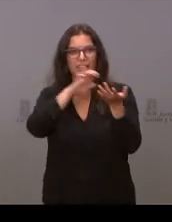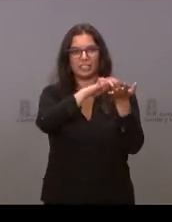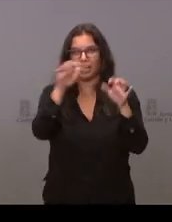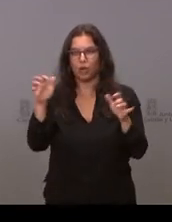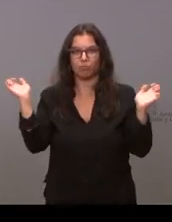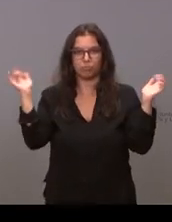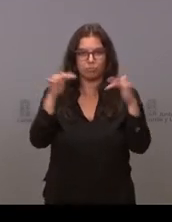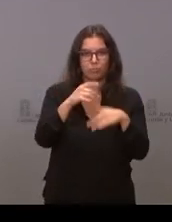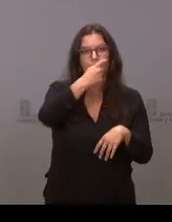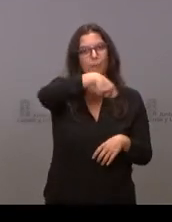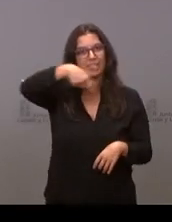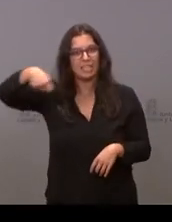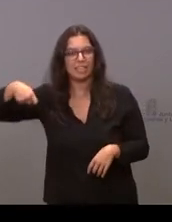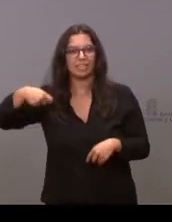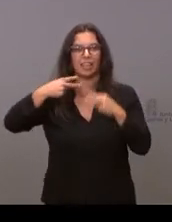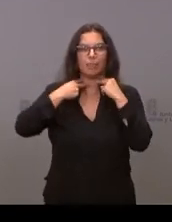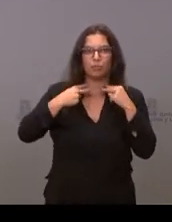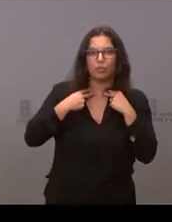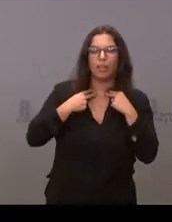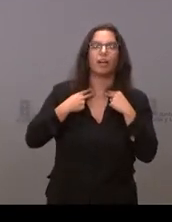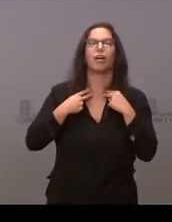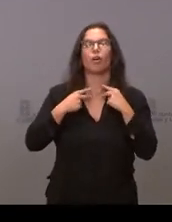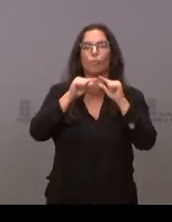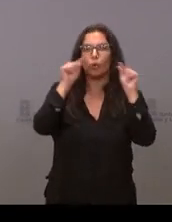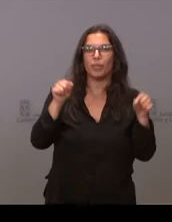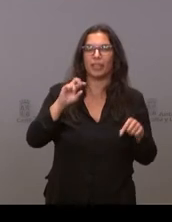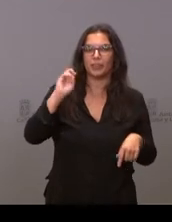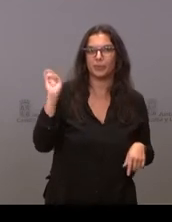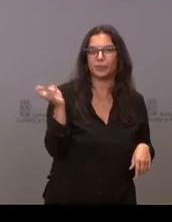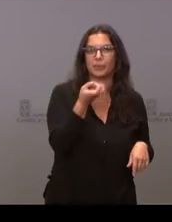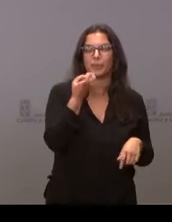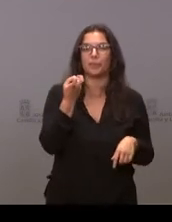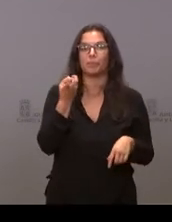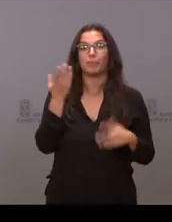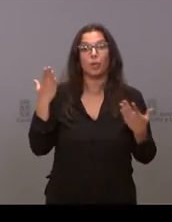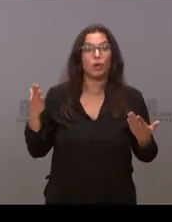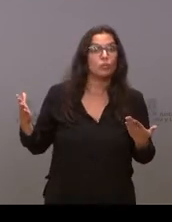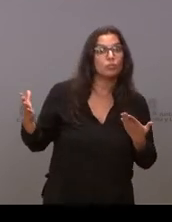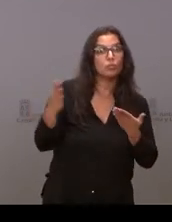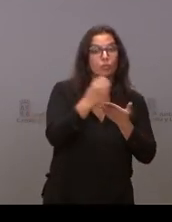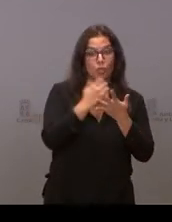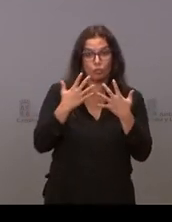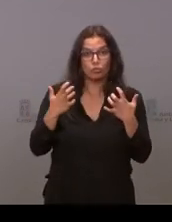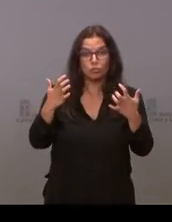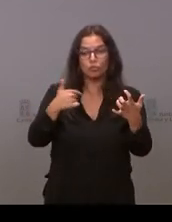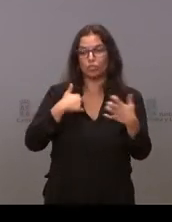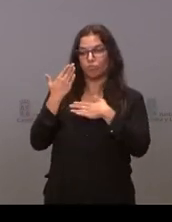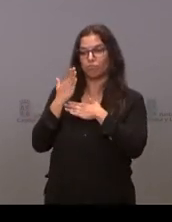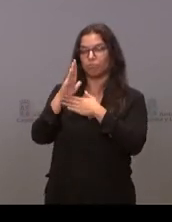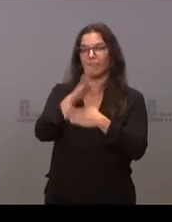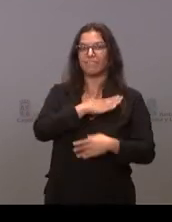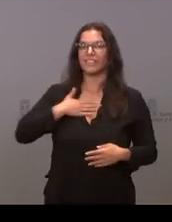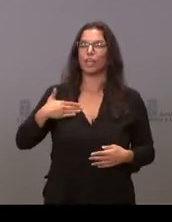León, presidentes, diputados y diputadas provinciales. Pero en nombre de todas las personas que aquí estáis, quiero hacer una